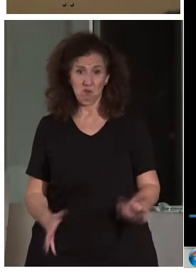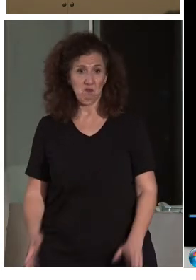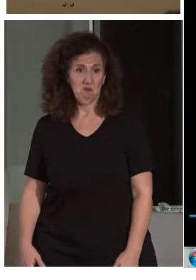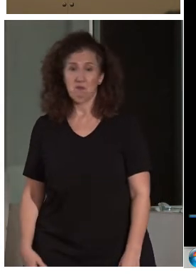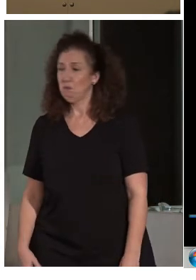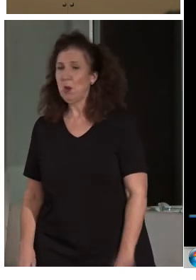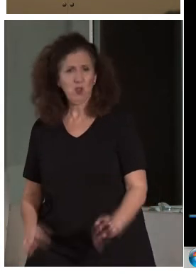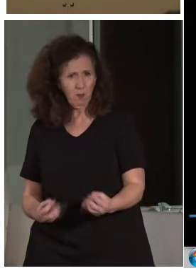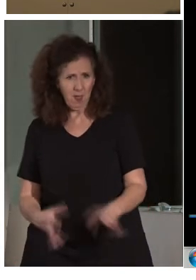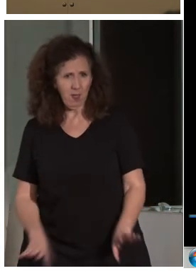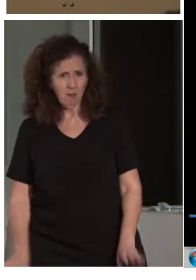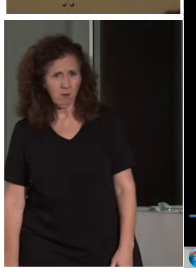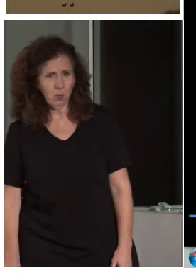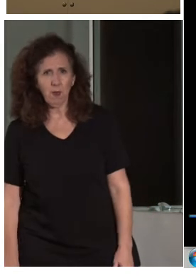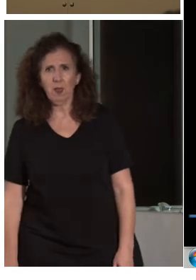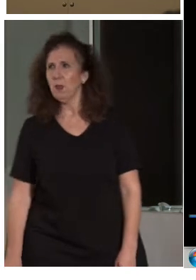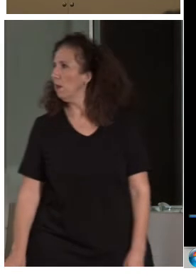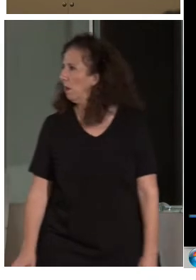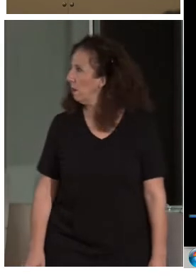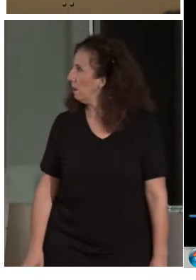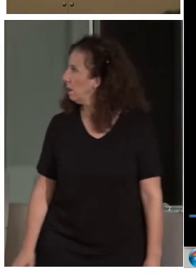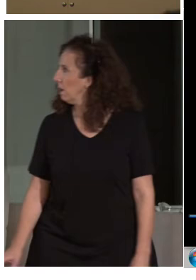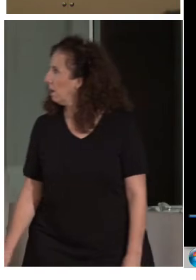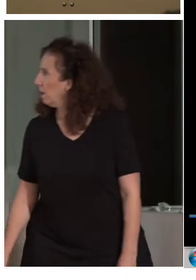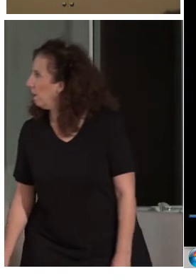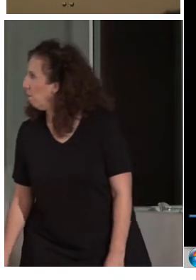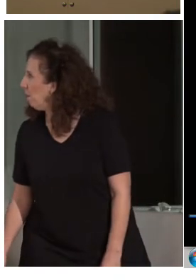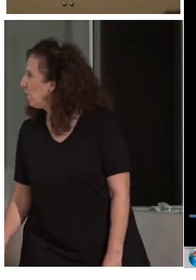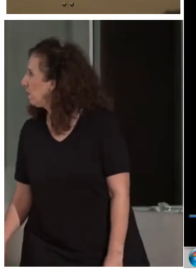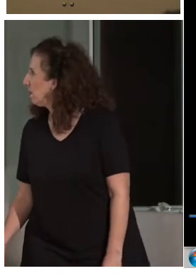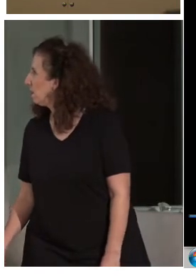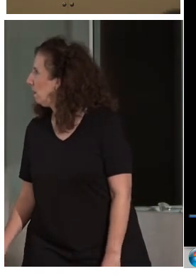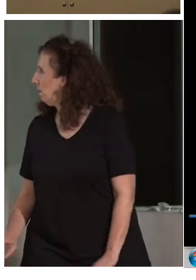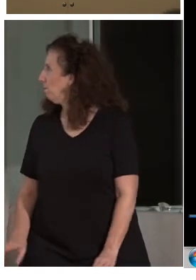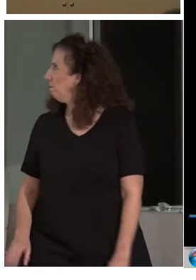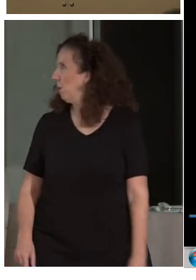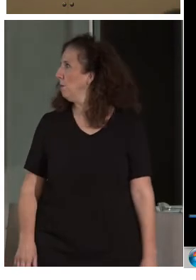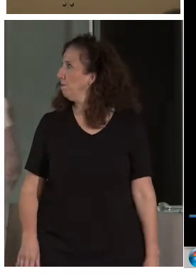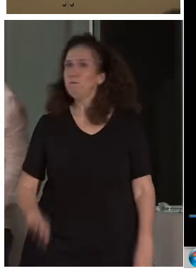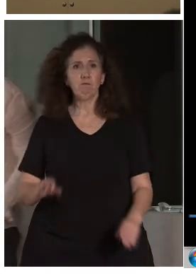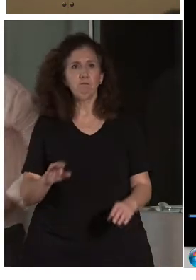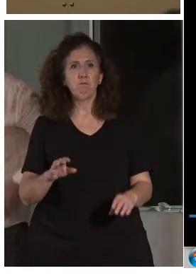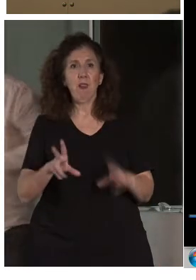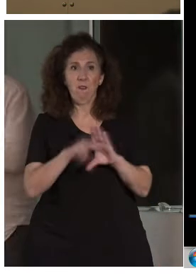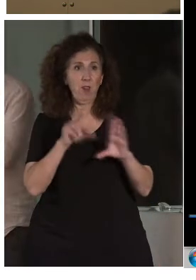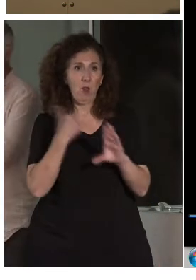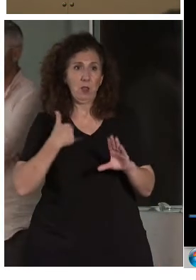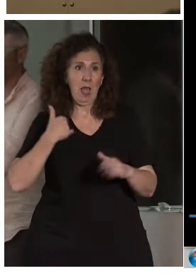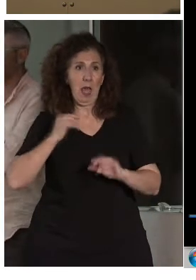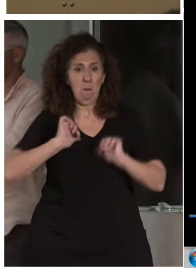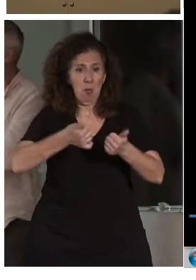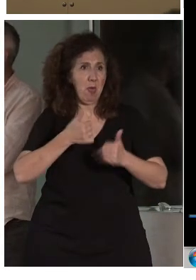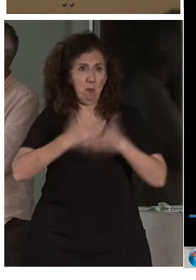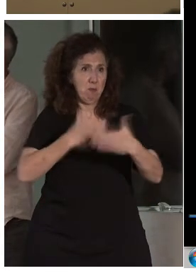ayudan a que las personas con movilidad reducida se acerquen a los senderos del Parque Nacional de Garajonay. Este grupo de voluntarios de Cruz Roja forma parte del